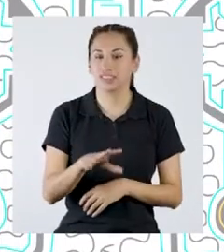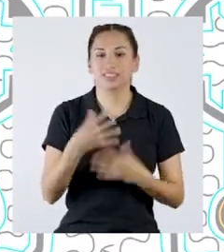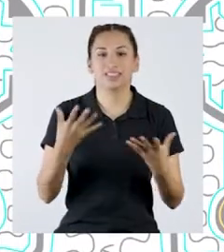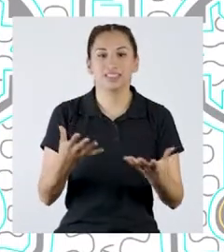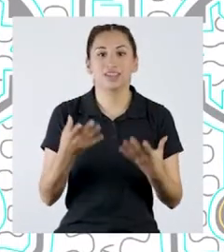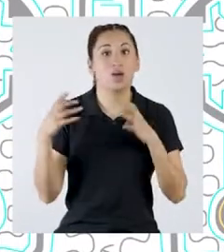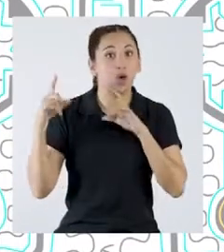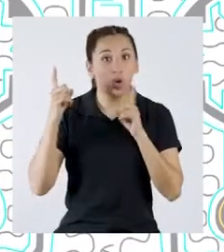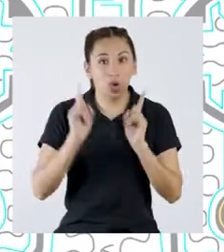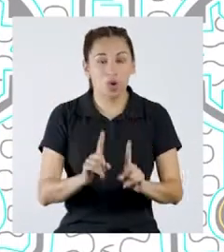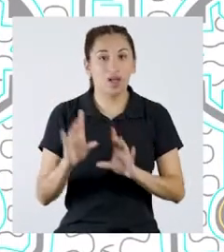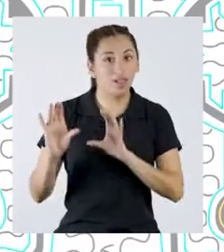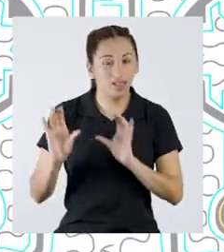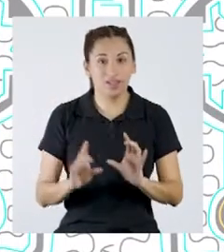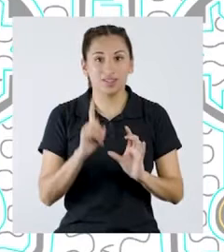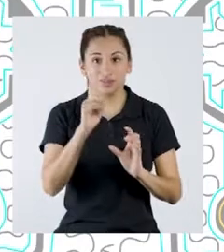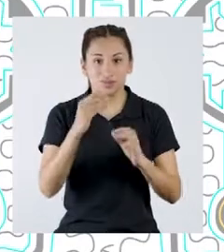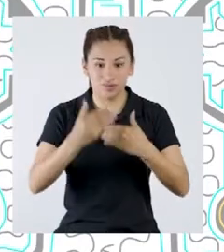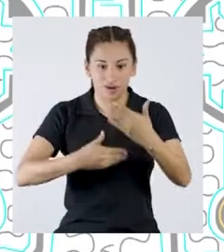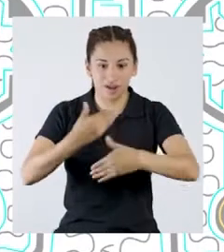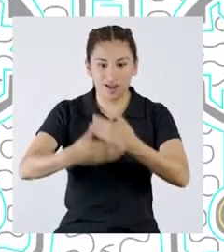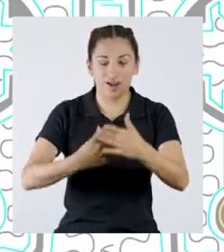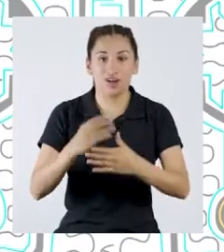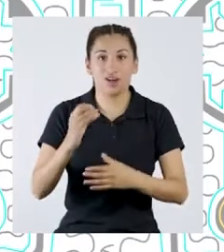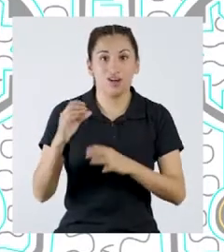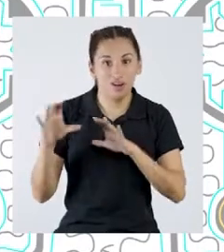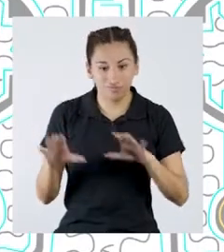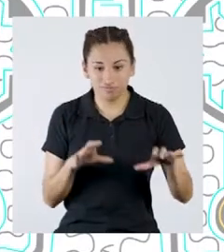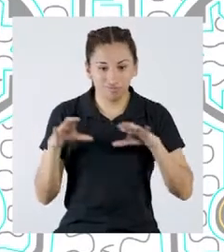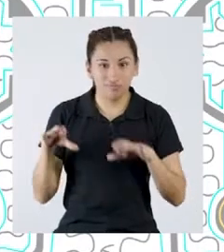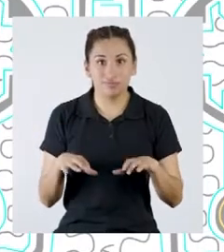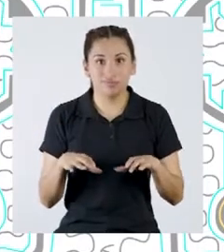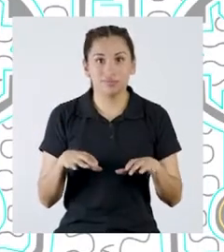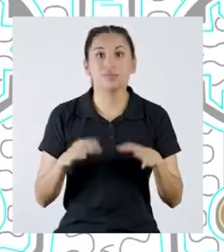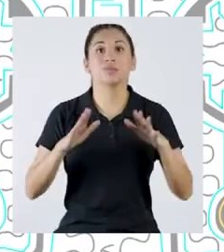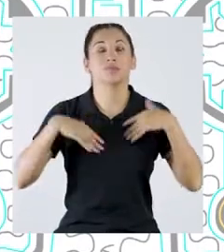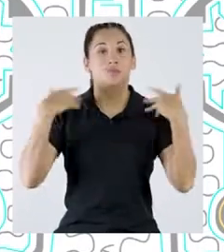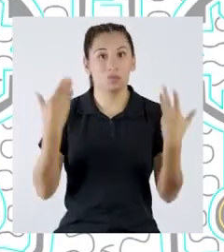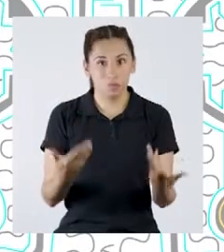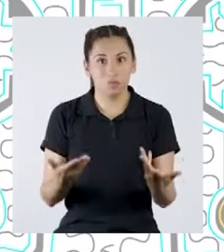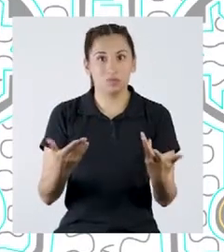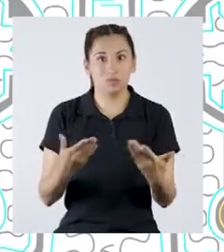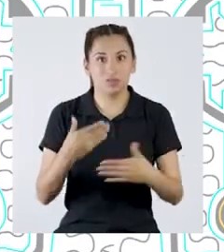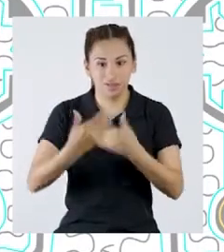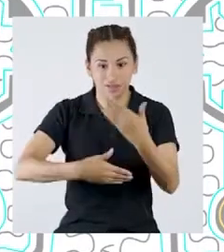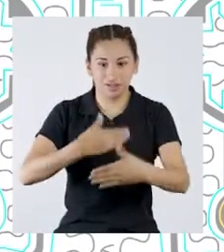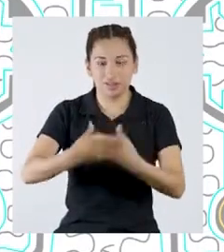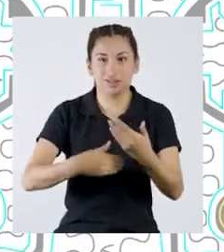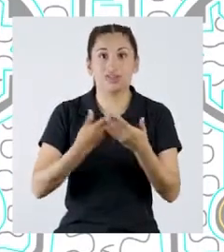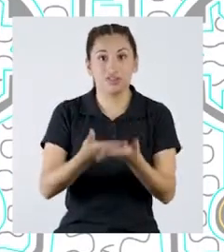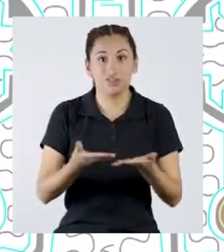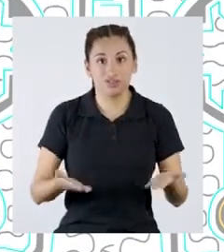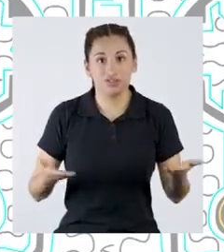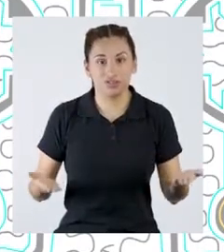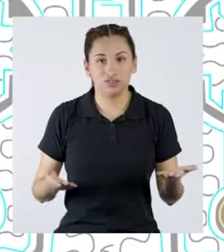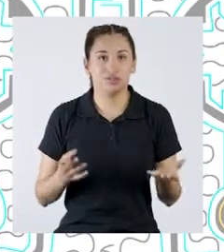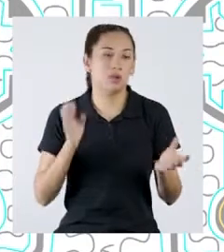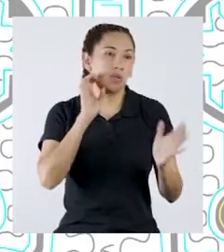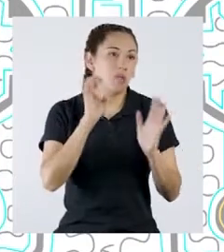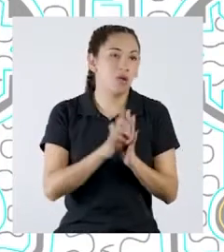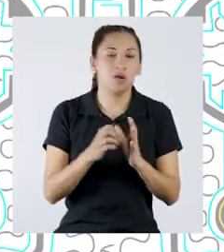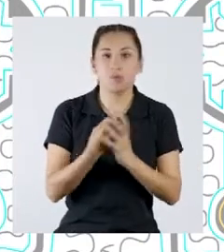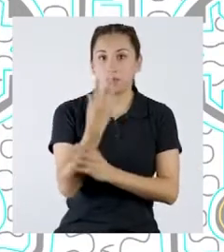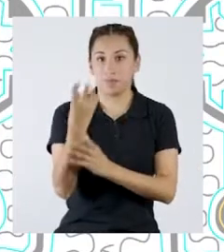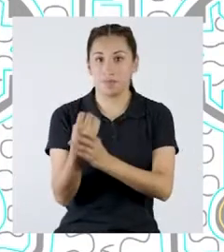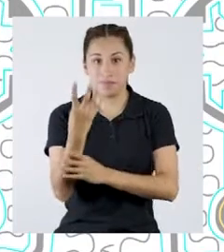que al desarrollar una agricultura orgánica podría producir cosas